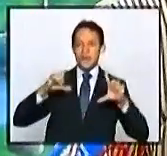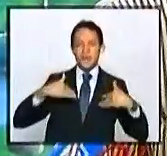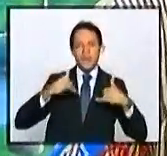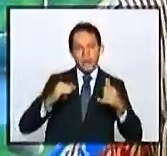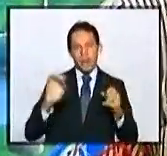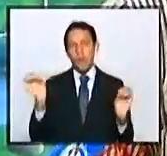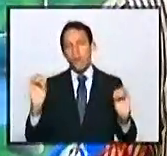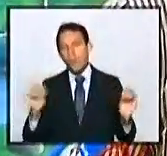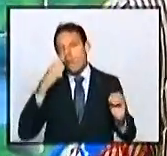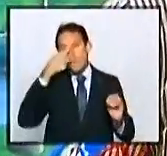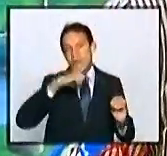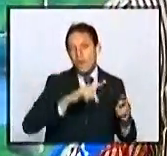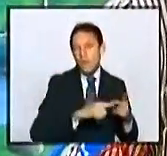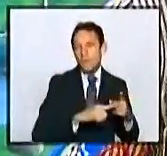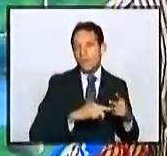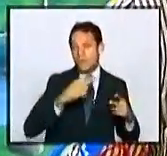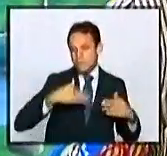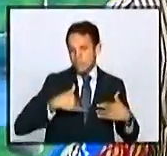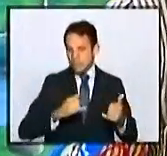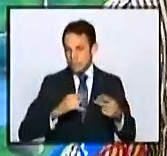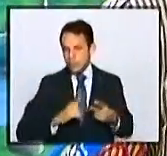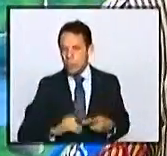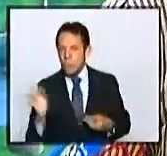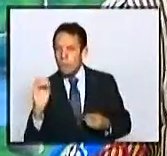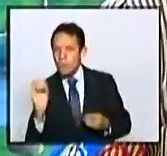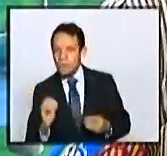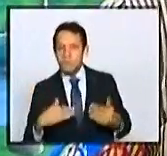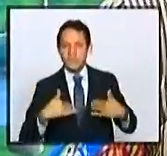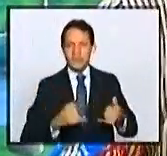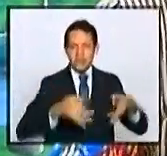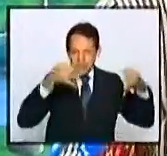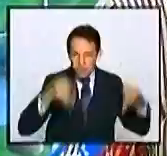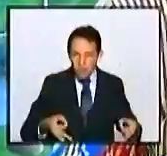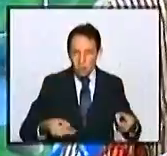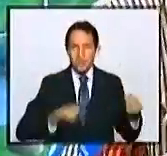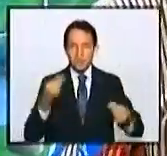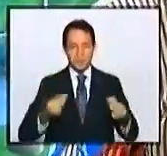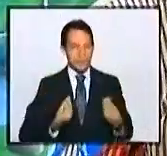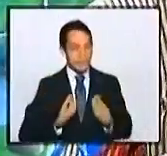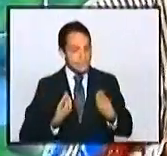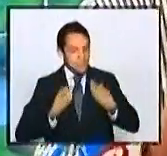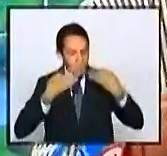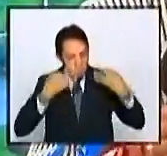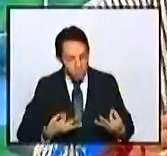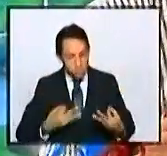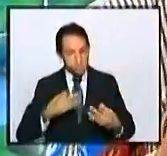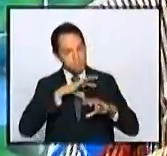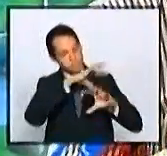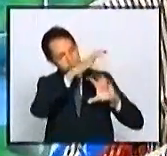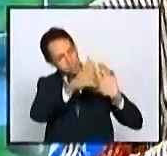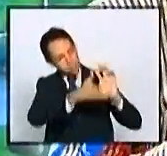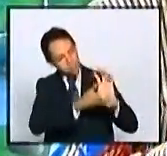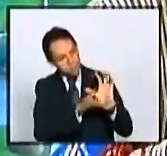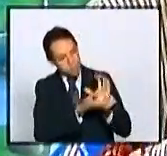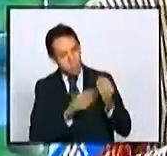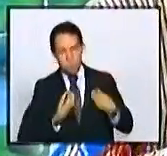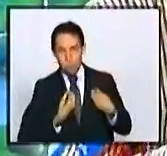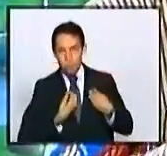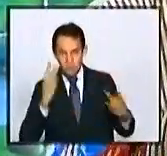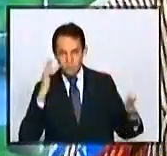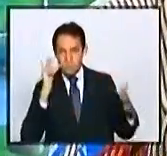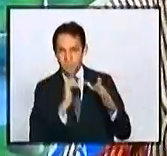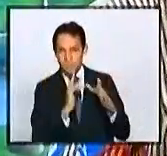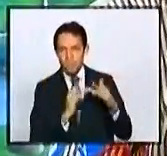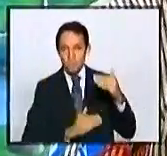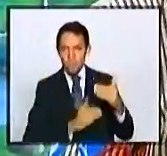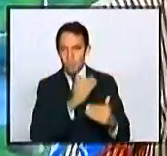casa. La felicidad son todos esos momentos que nos permiten ver la vida maravillosamente y que se suman y que van haciéndonos